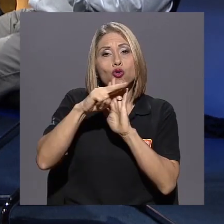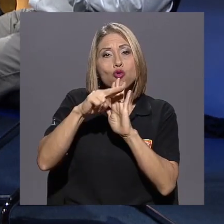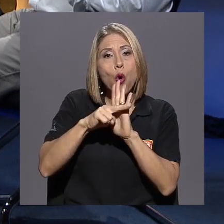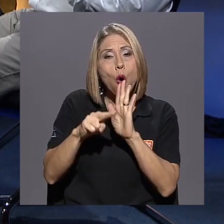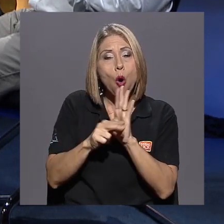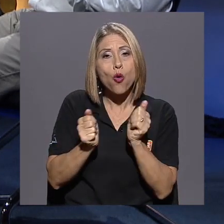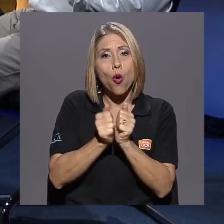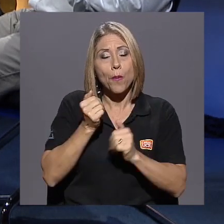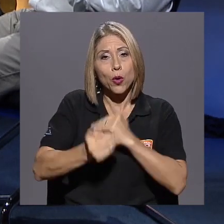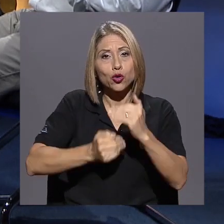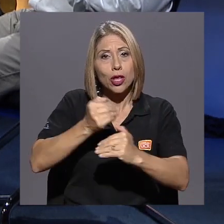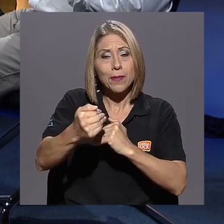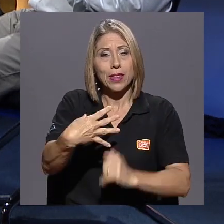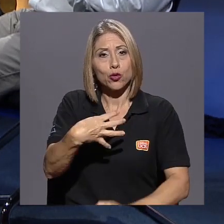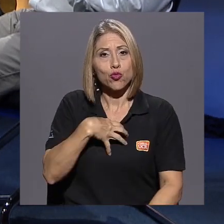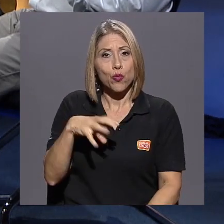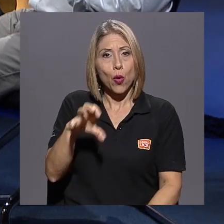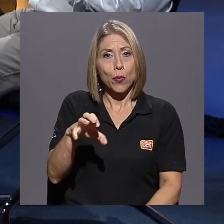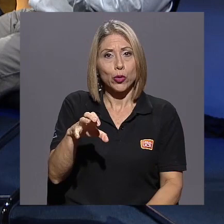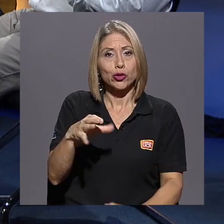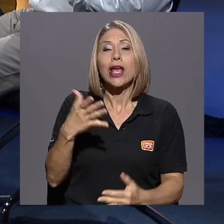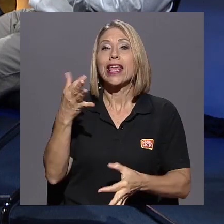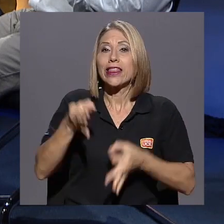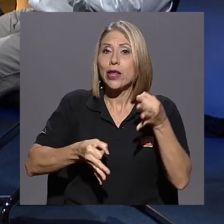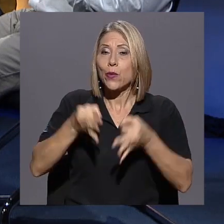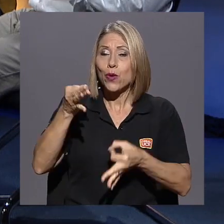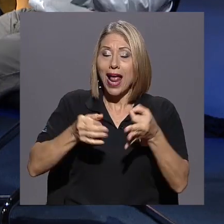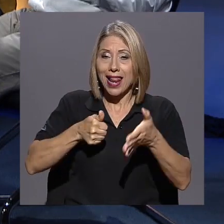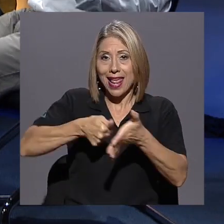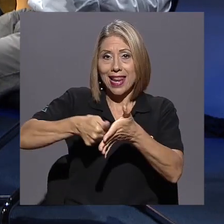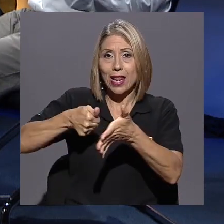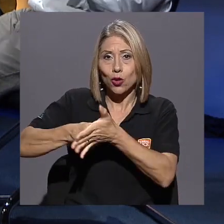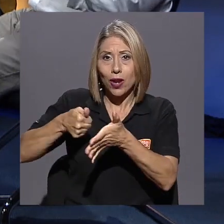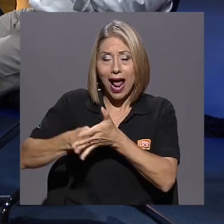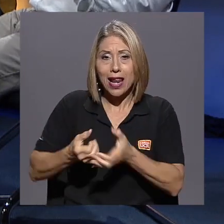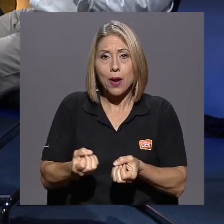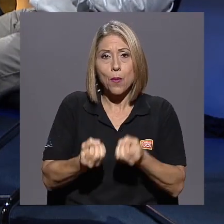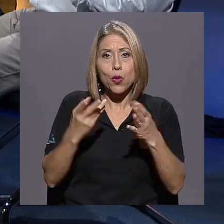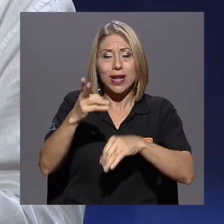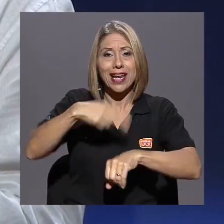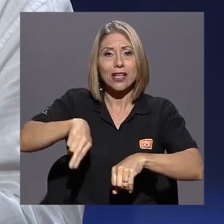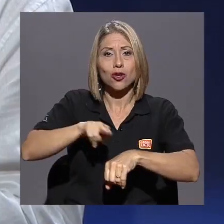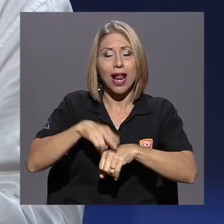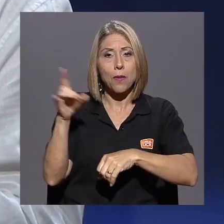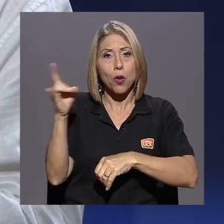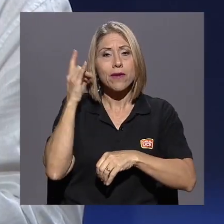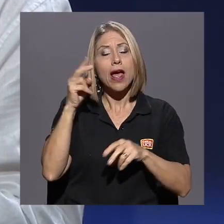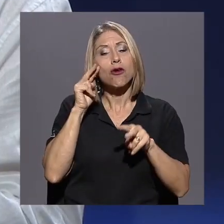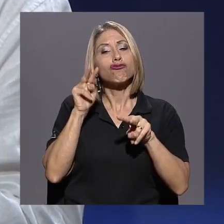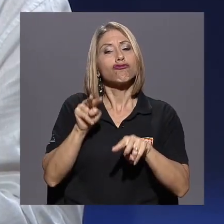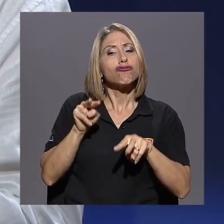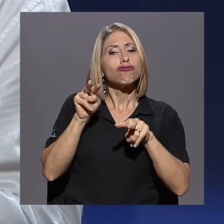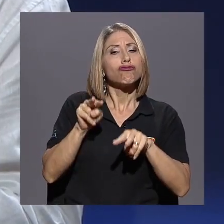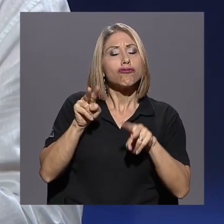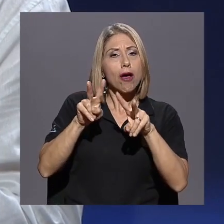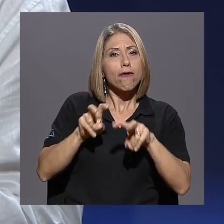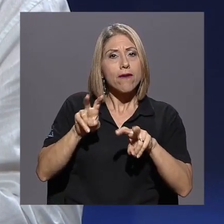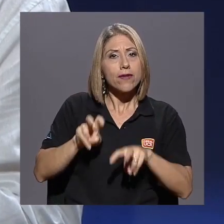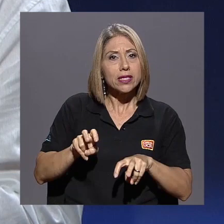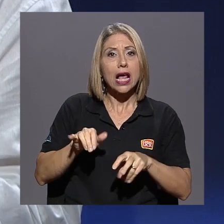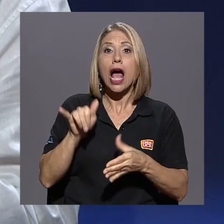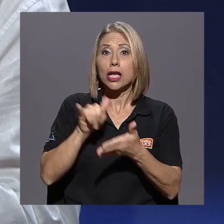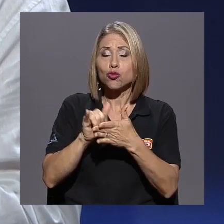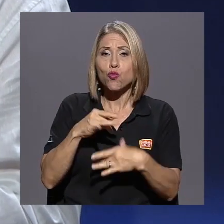y todo esto supervisado por el tribunal electoral plurinacional boliviano entonces procesos muy interesantes y